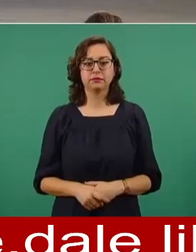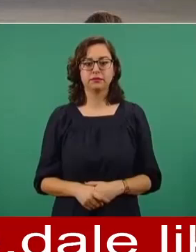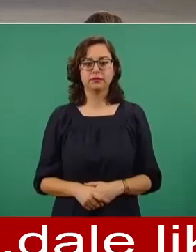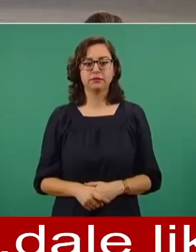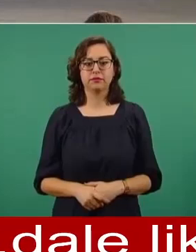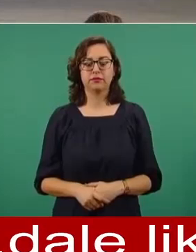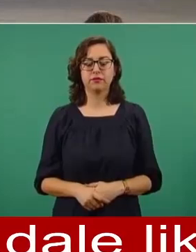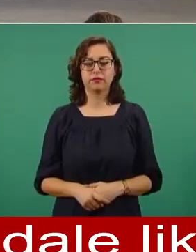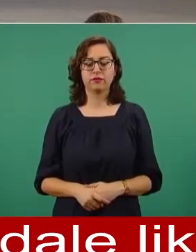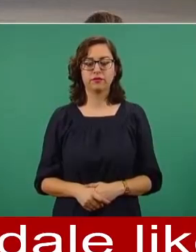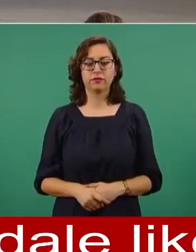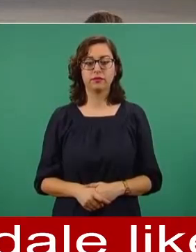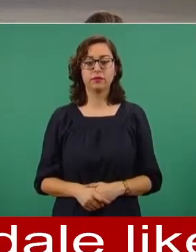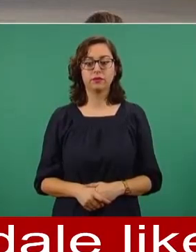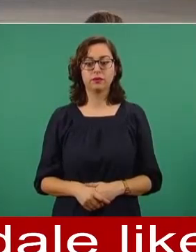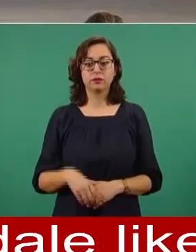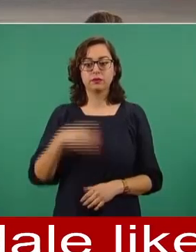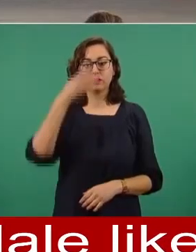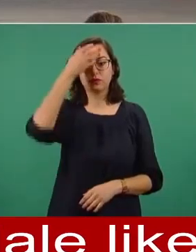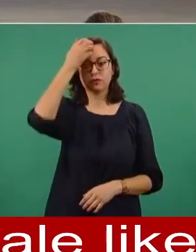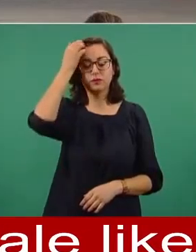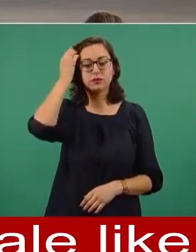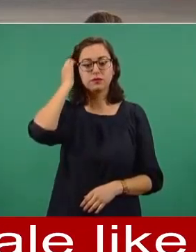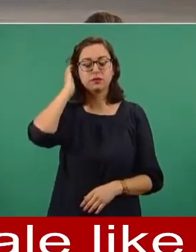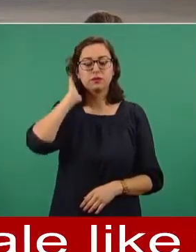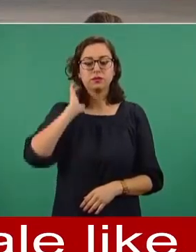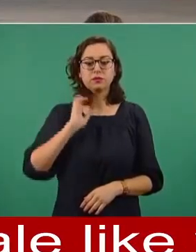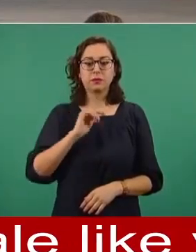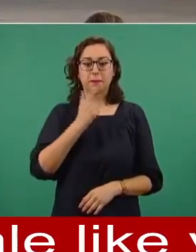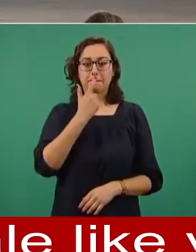Y el de Tepetitán,